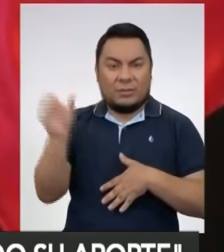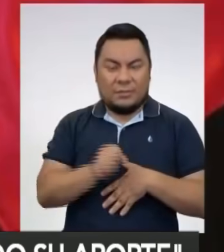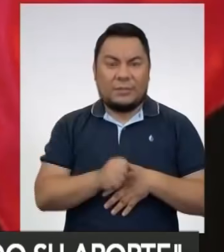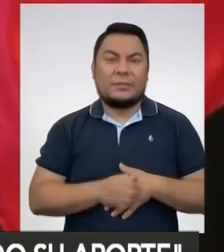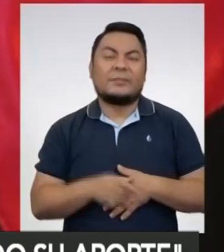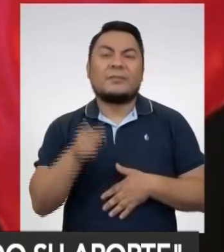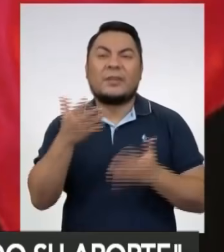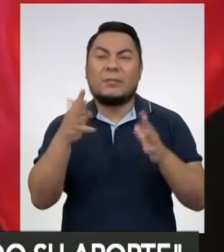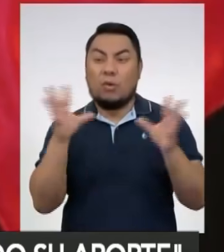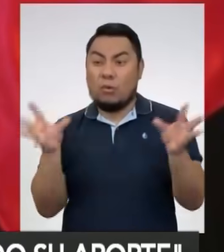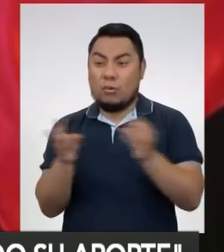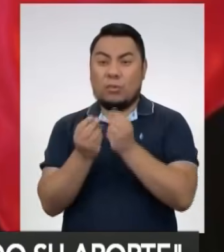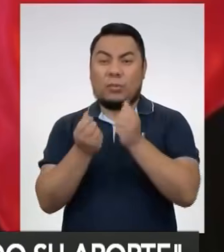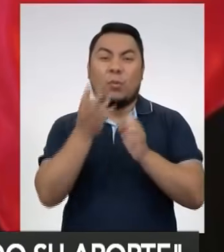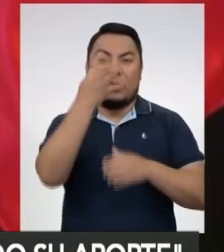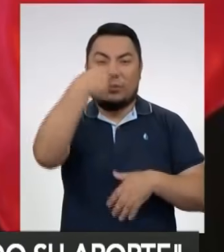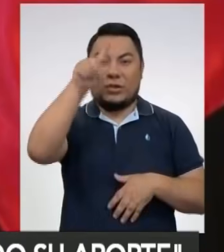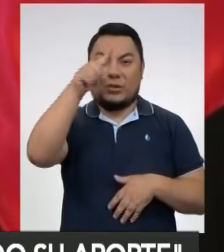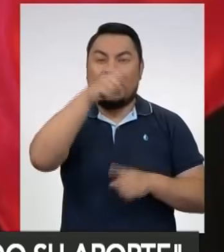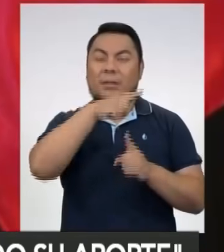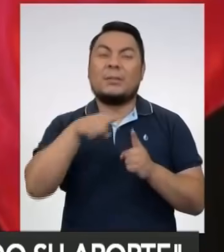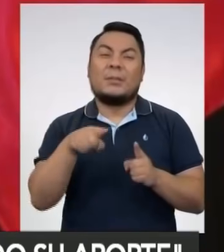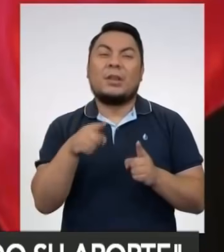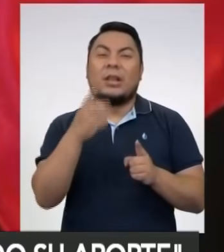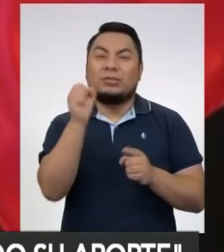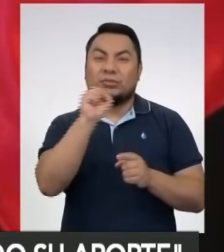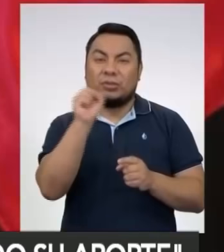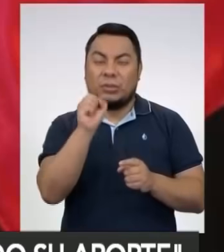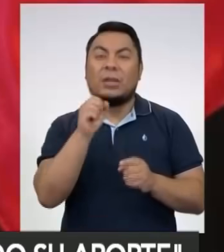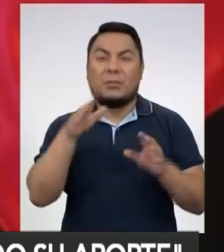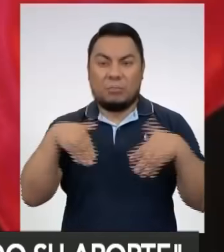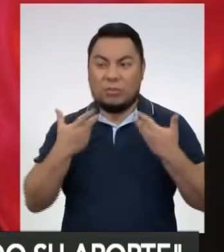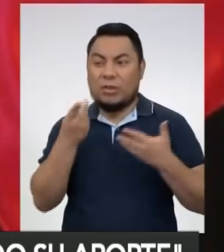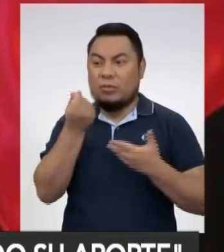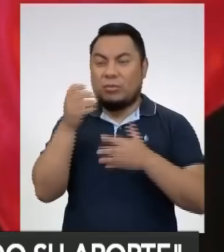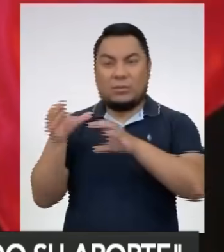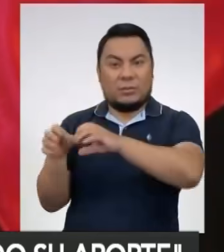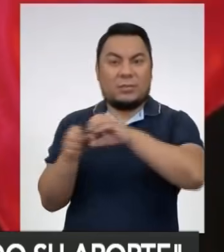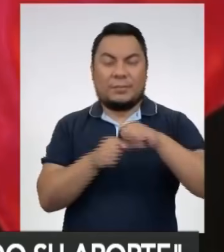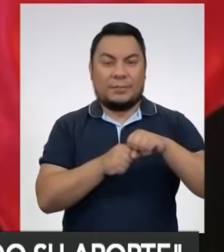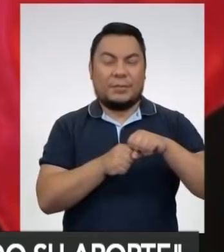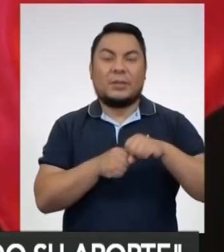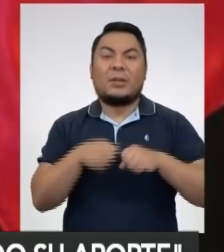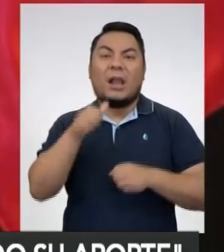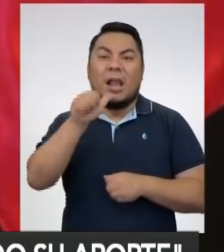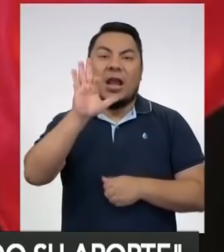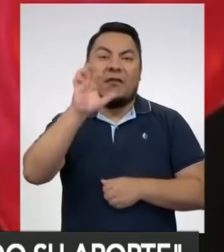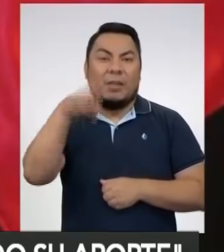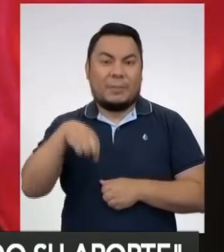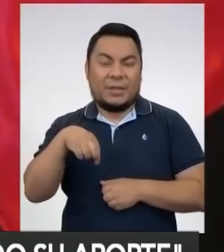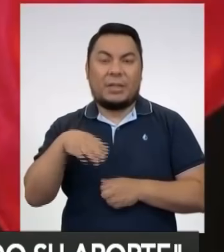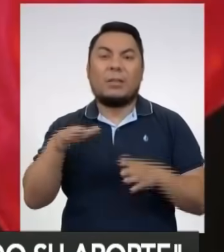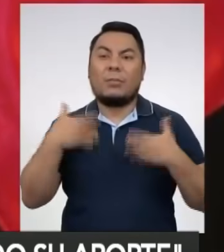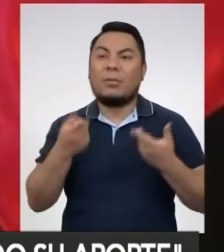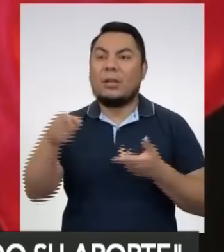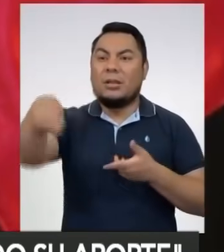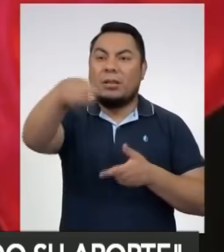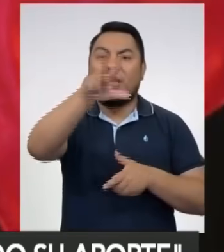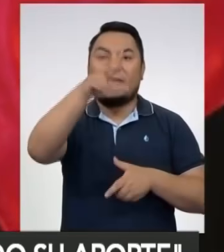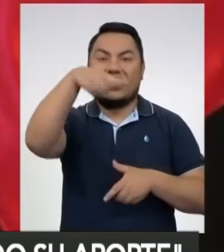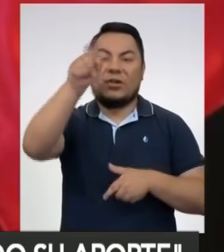soles los que va a significar de retiro de las cuentas de AFP para darle a esos 3